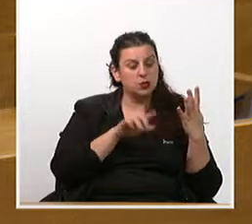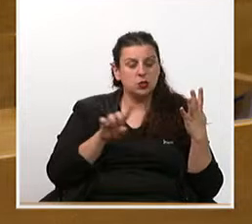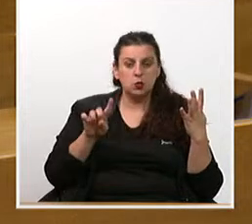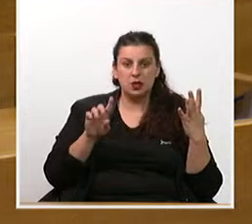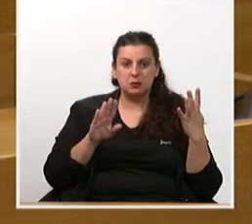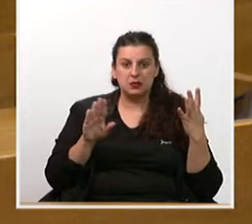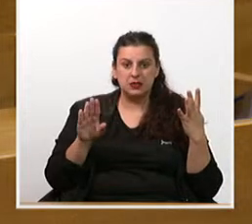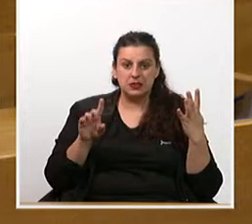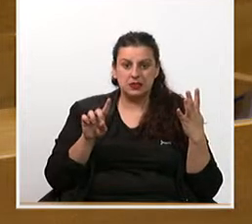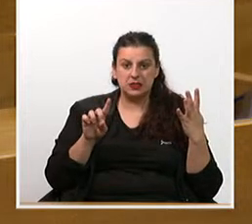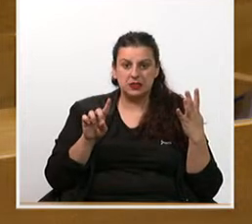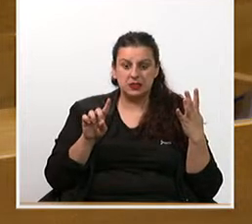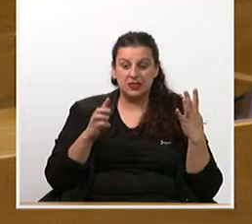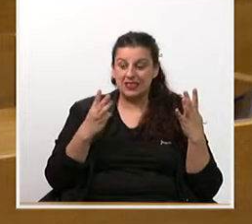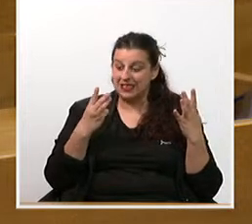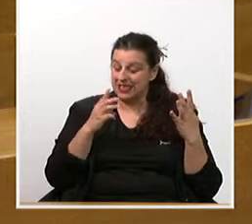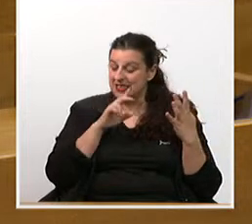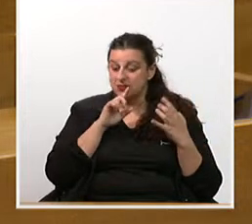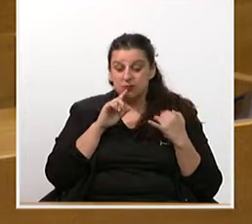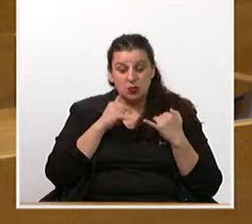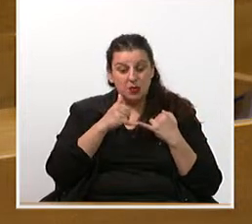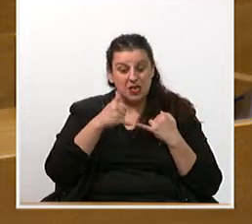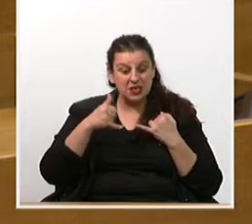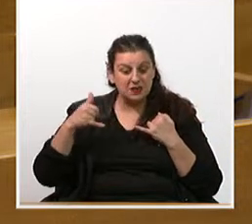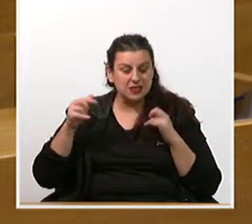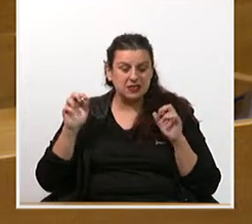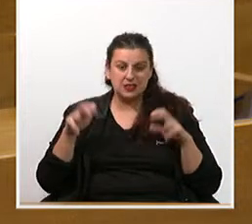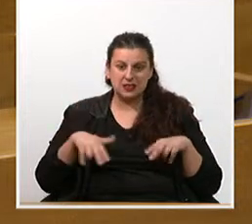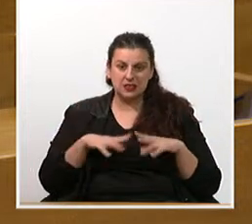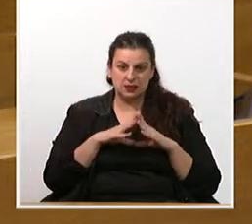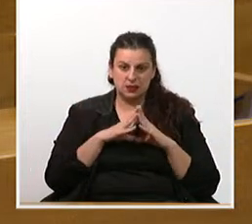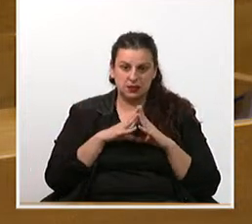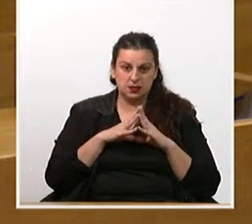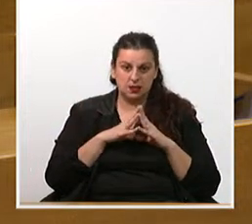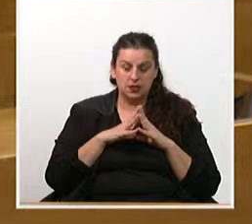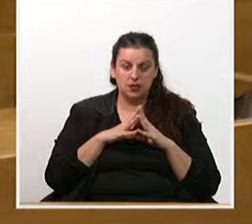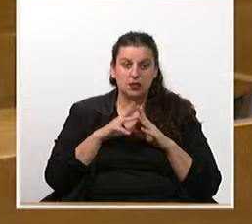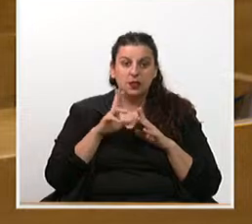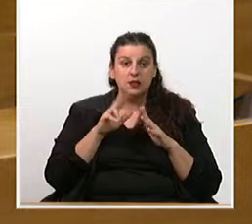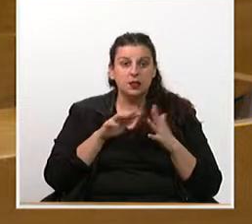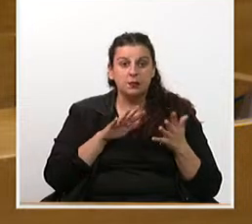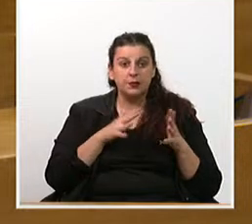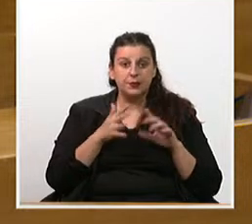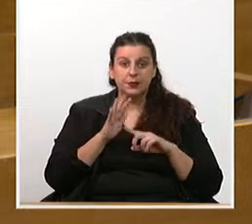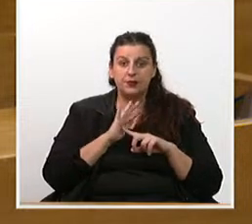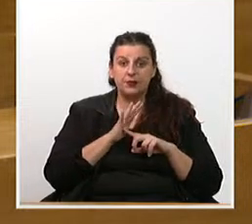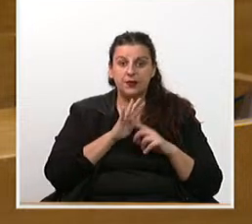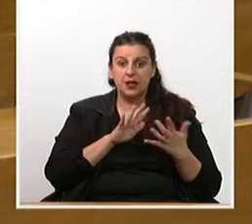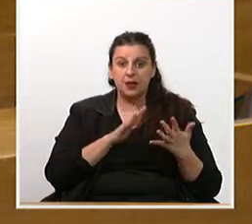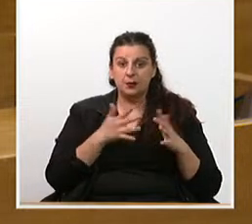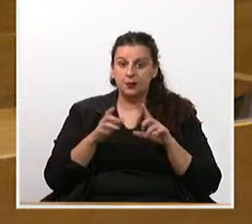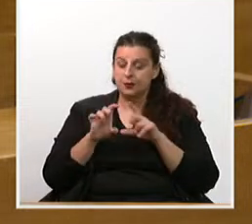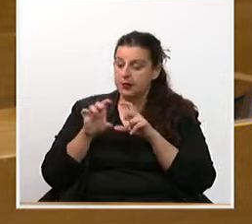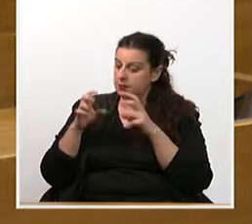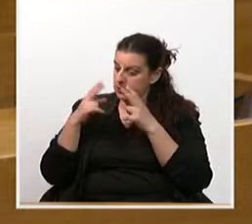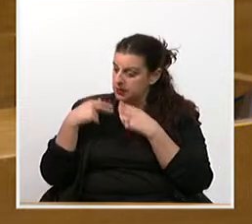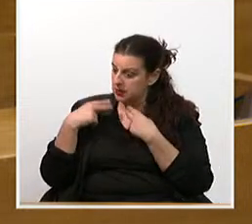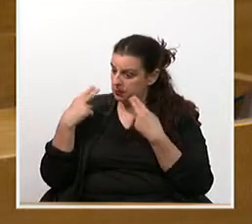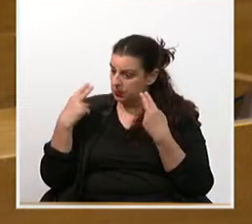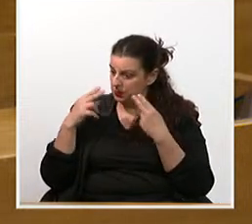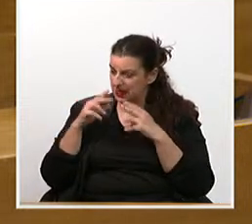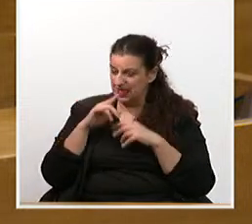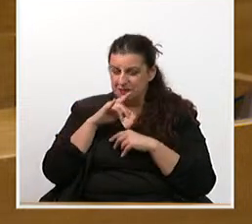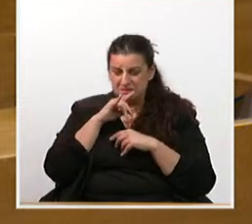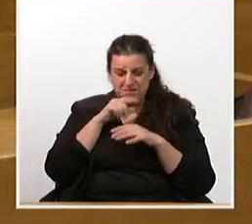ninguna de las TR líneas nominativas previstas también con una conversión de las ferias en empresas públicas tremendamente mal